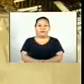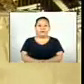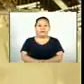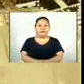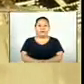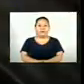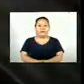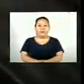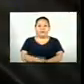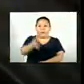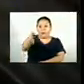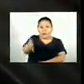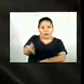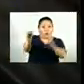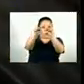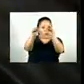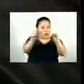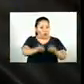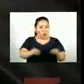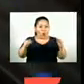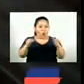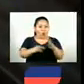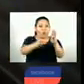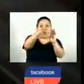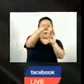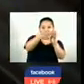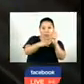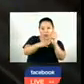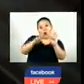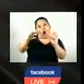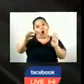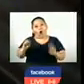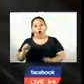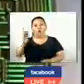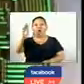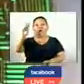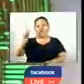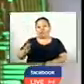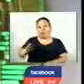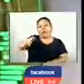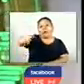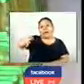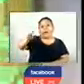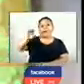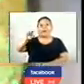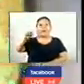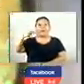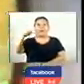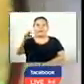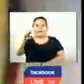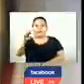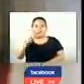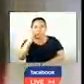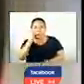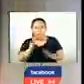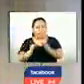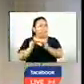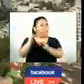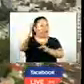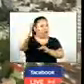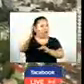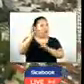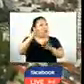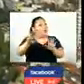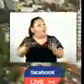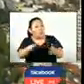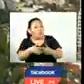el valor de las monedas digitales como bitcoin o ethereum aumentó en los últimos meses aún con sus riesgos sin embargo